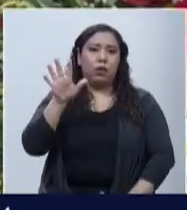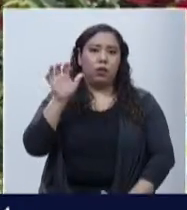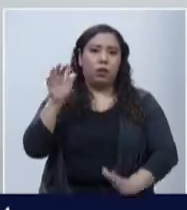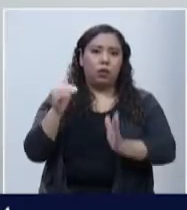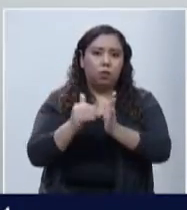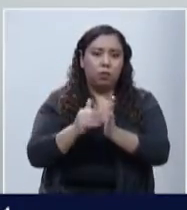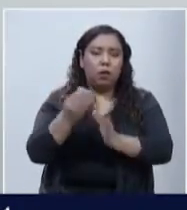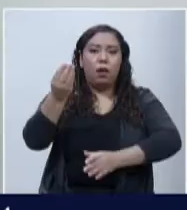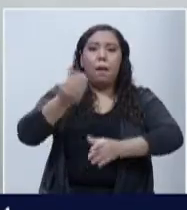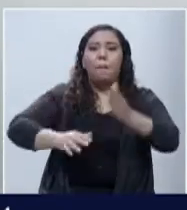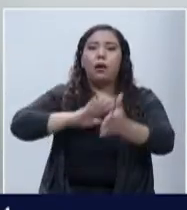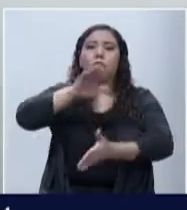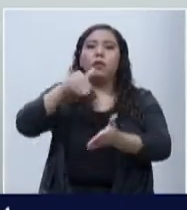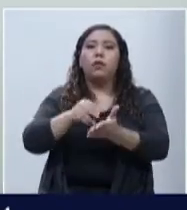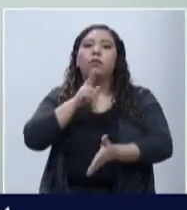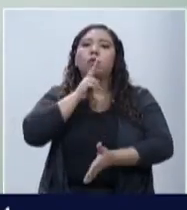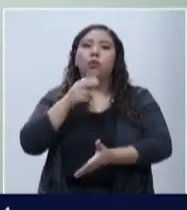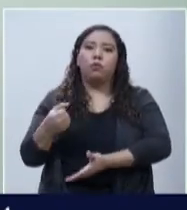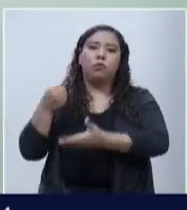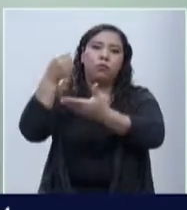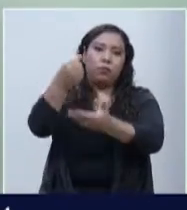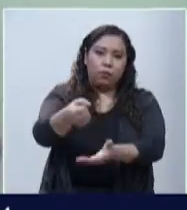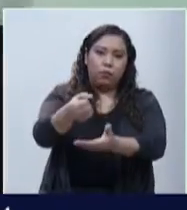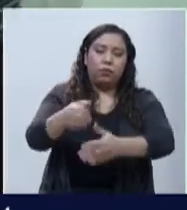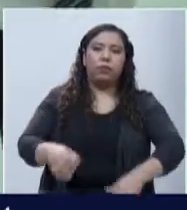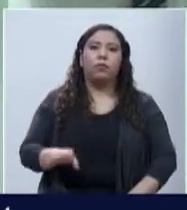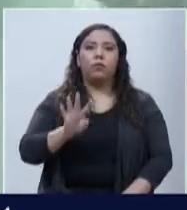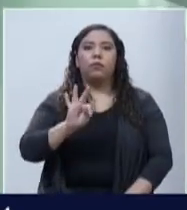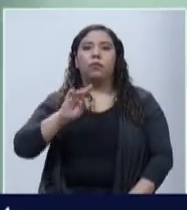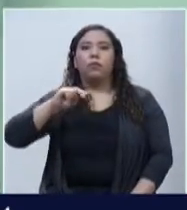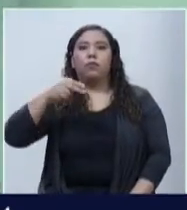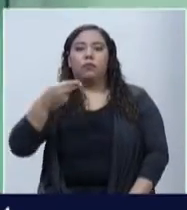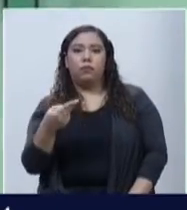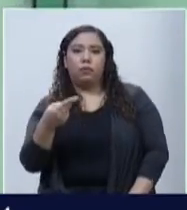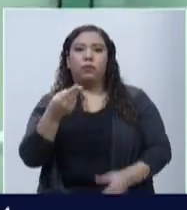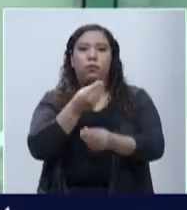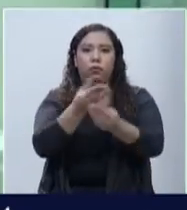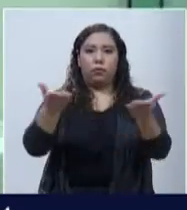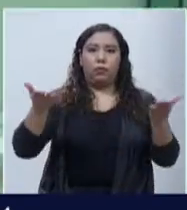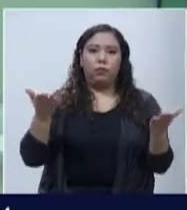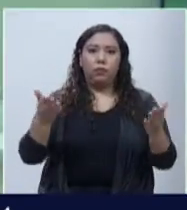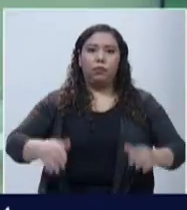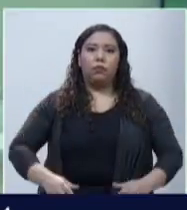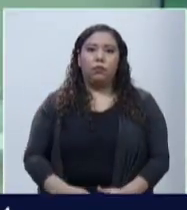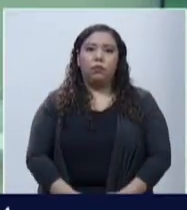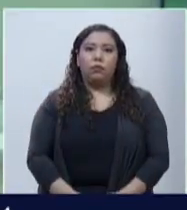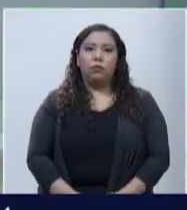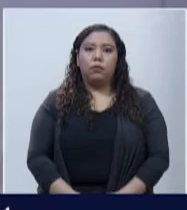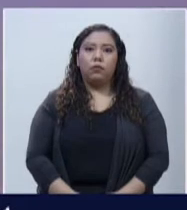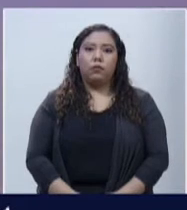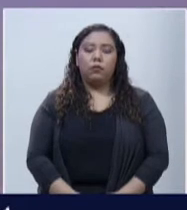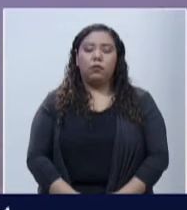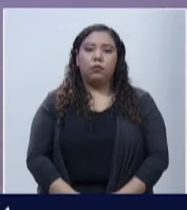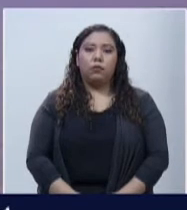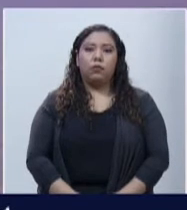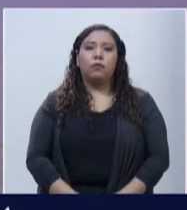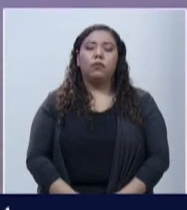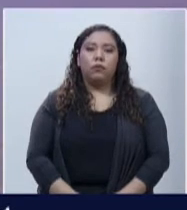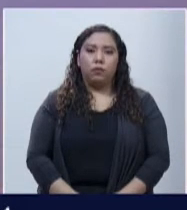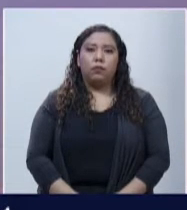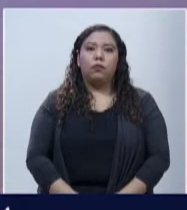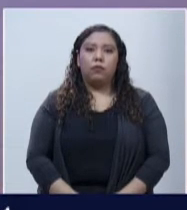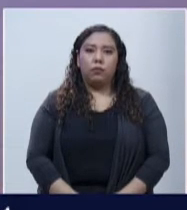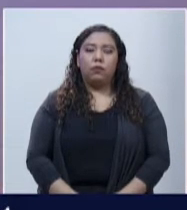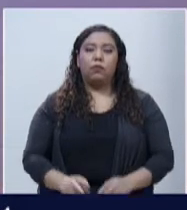por el banco central de honduras para televisión nacional de honduras les informo donaldo larios siempre en